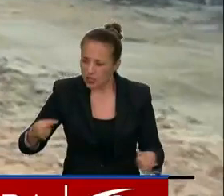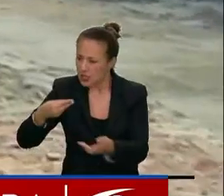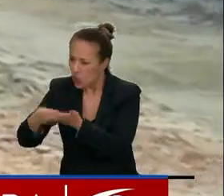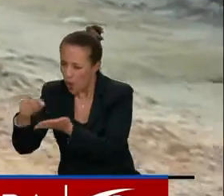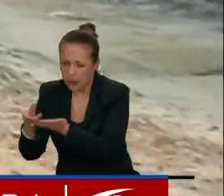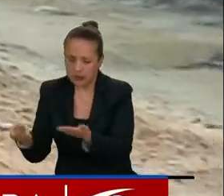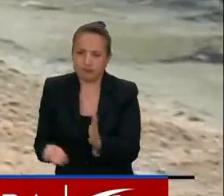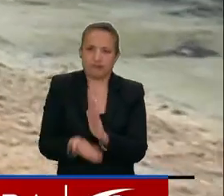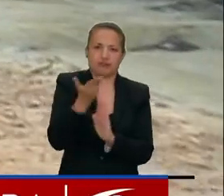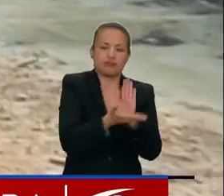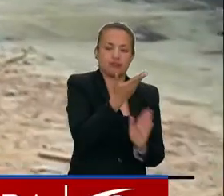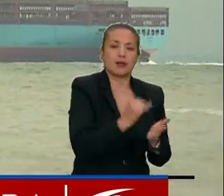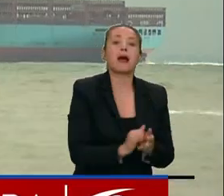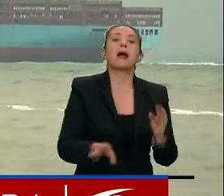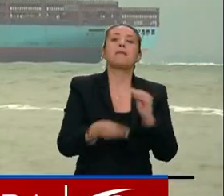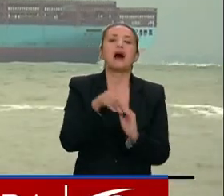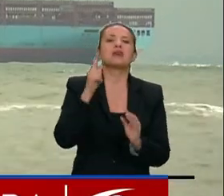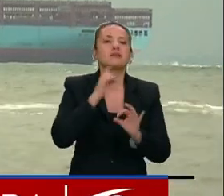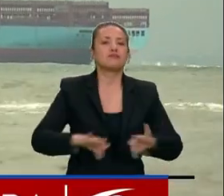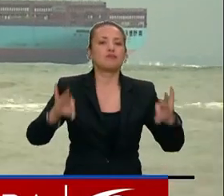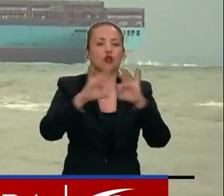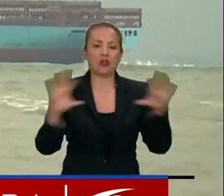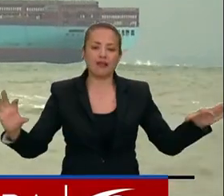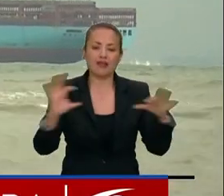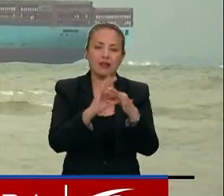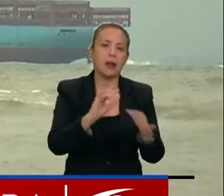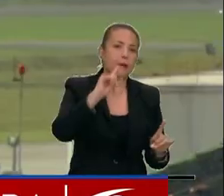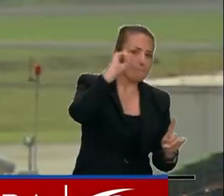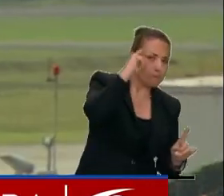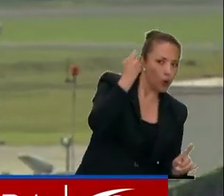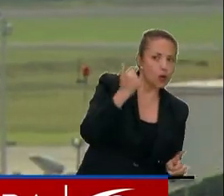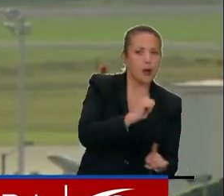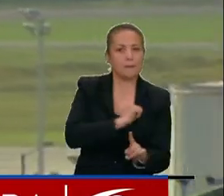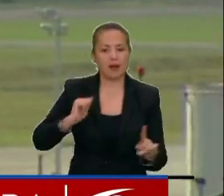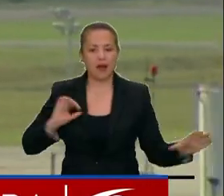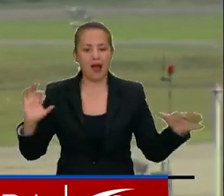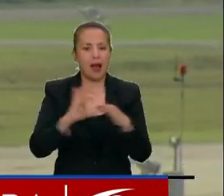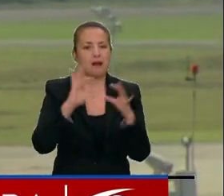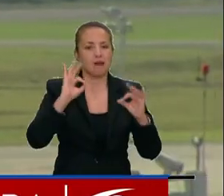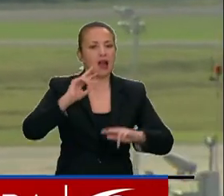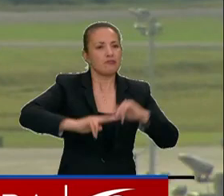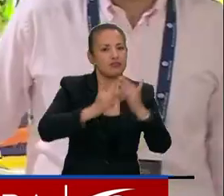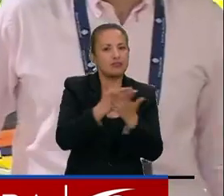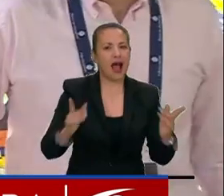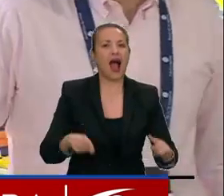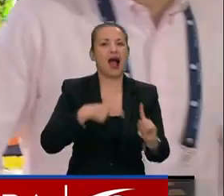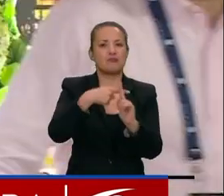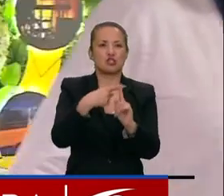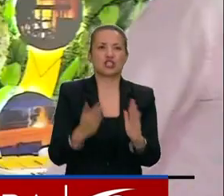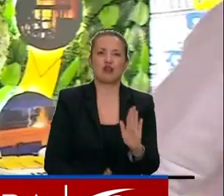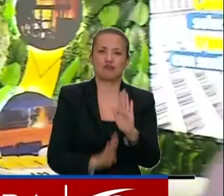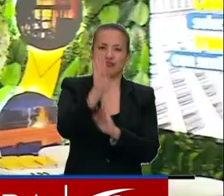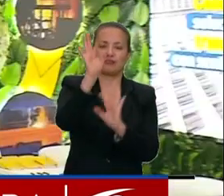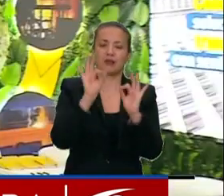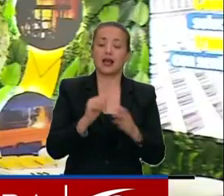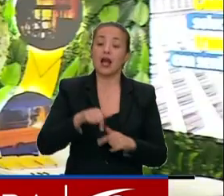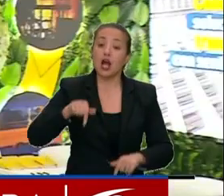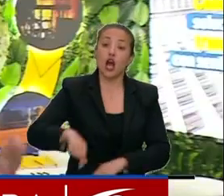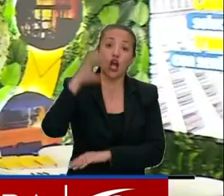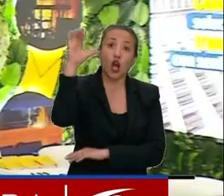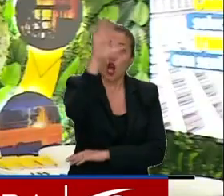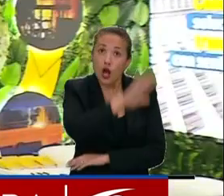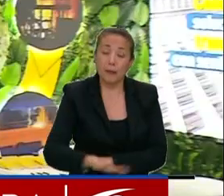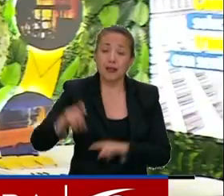importancia de las asociaciones público-privadas para que las obras sean exitosas. Lo que necesita el país y la comunidad es